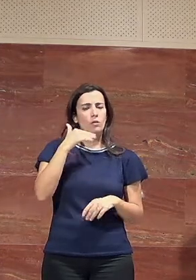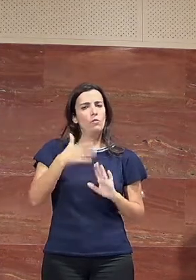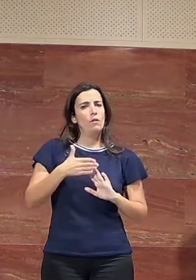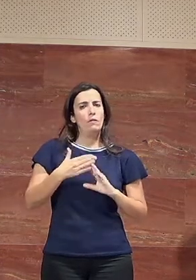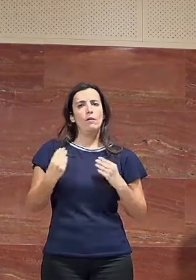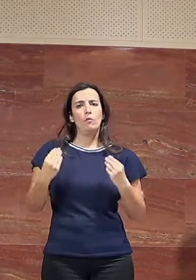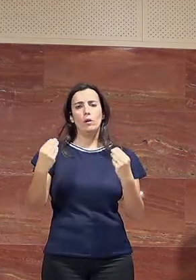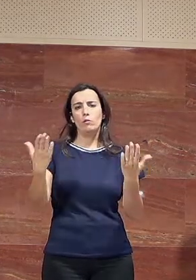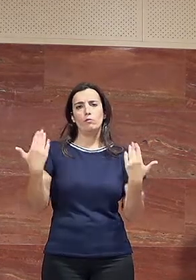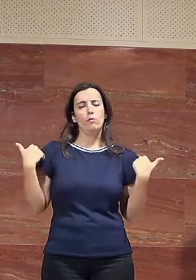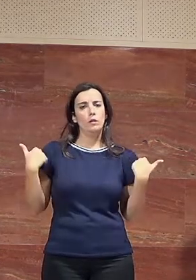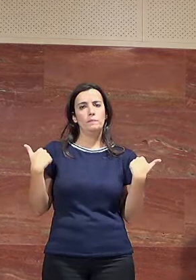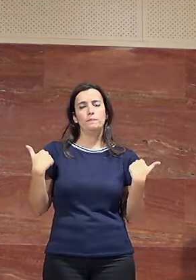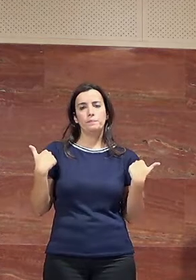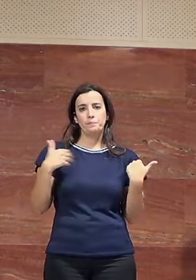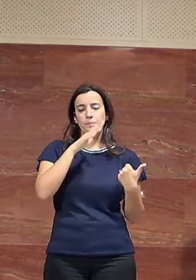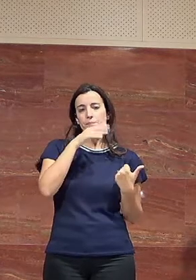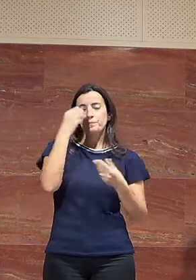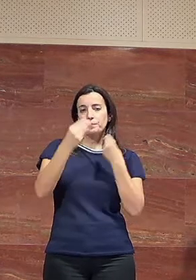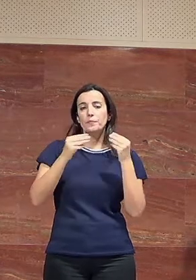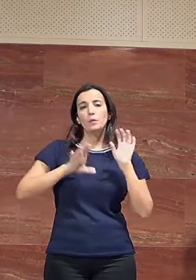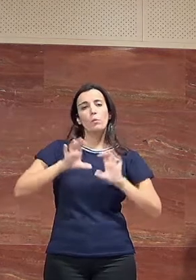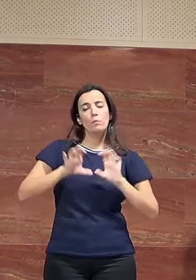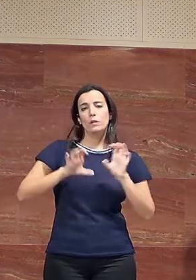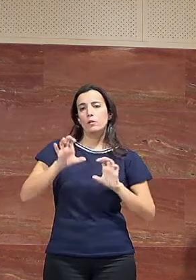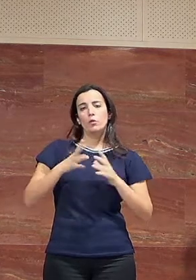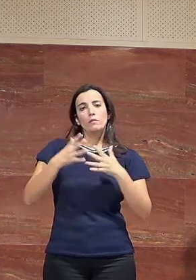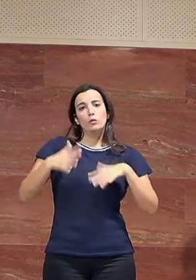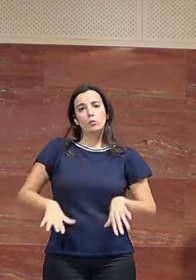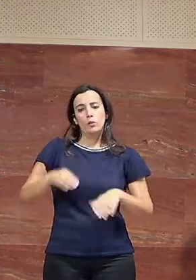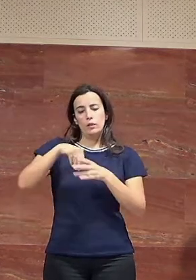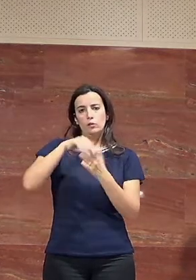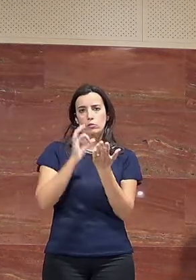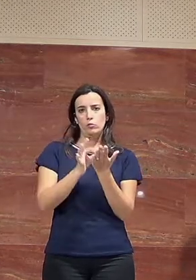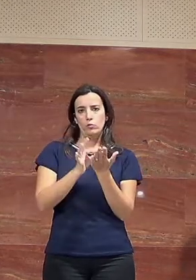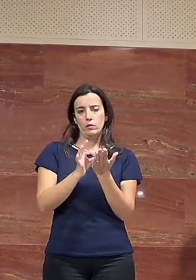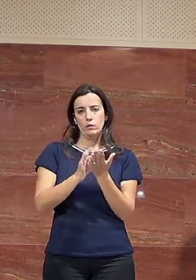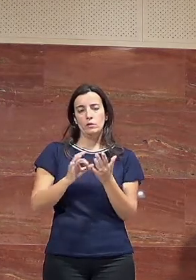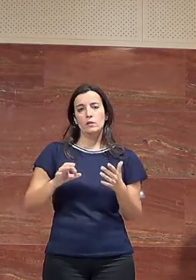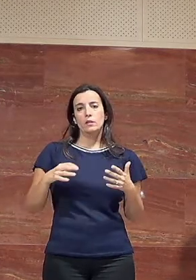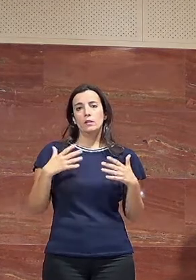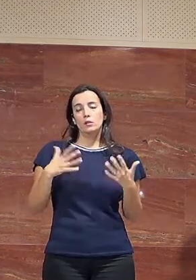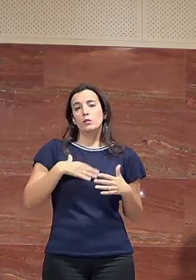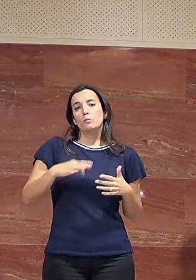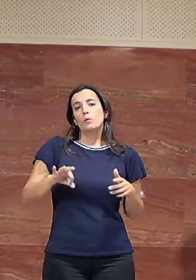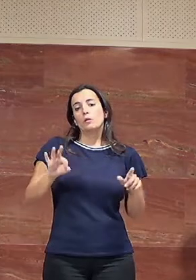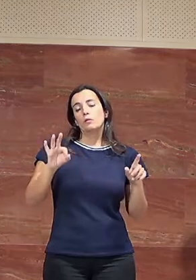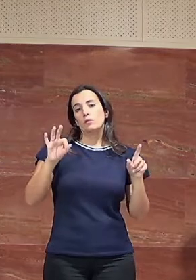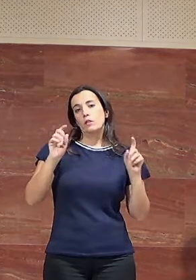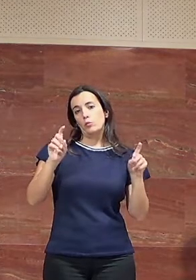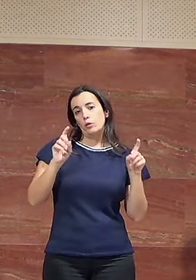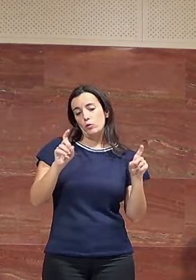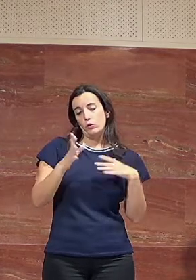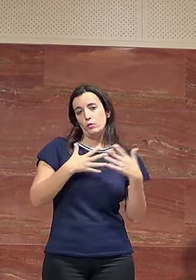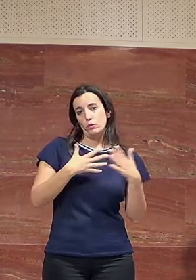ser el elemento, considerándolo no de mobiliario, sino de infraestructura más numeroso en las ciudades, ¿no? Entonces, a lo mejor a través de la educación del conductor,